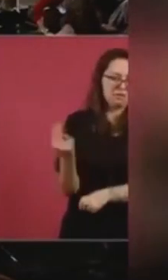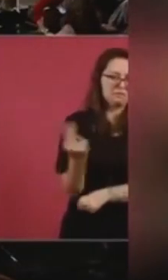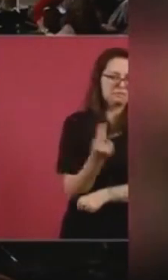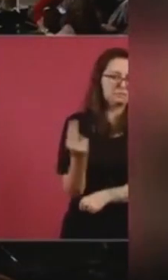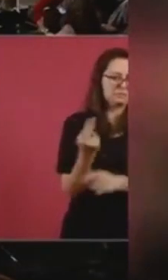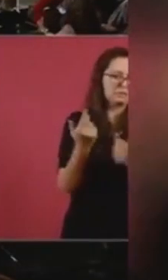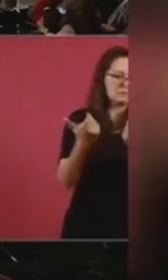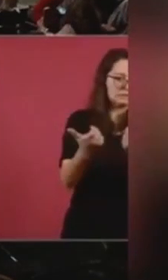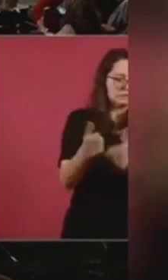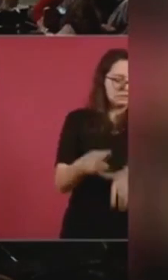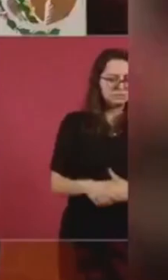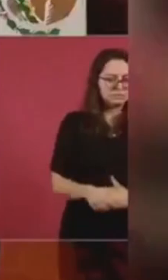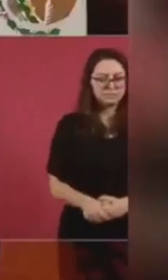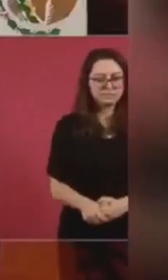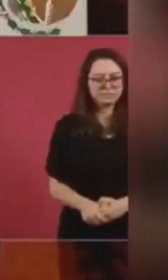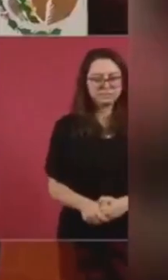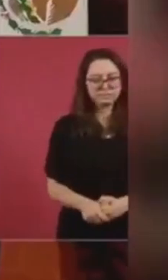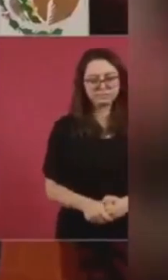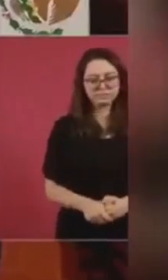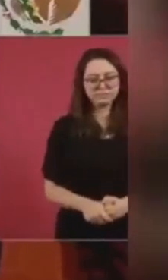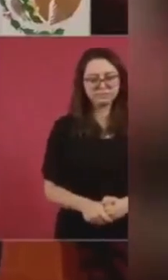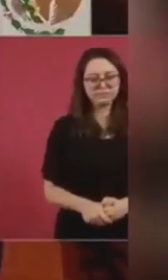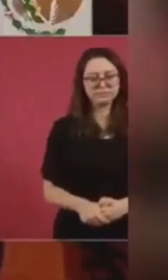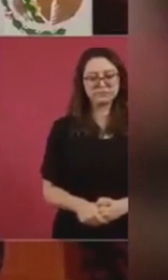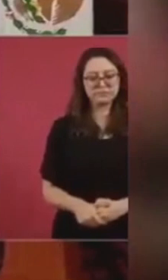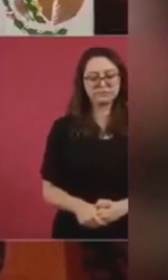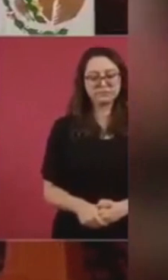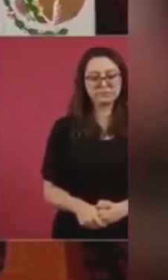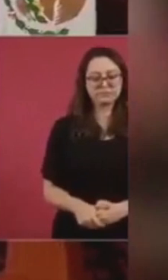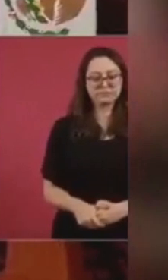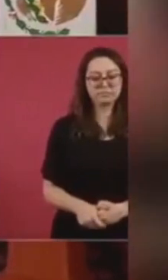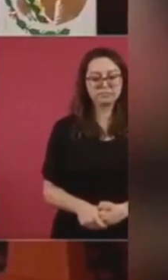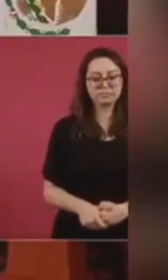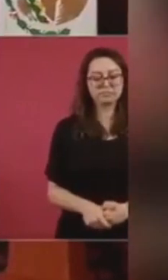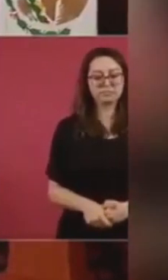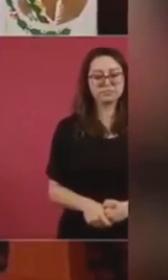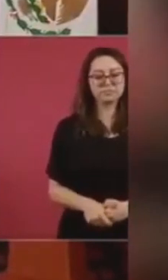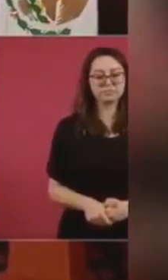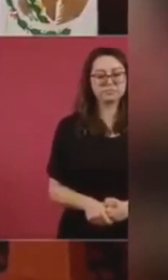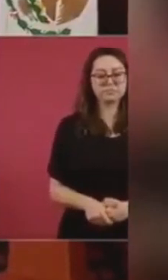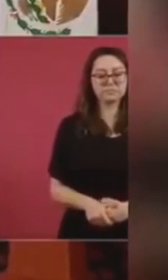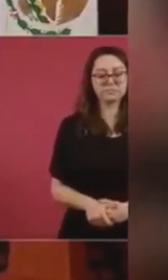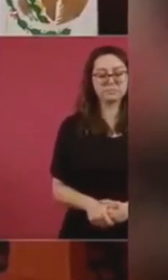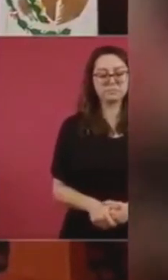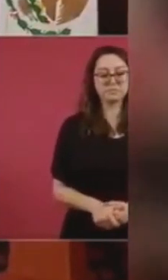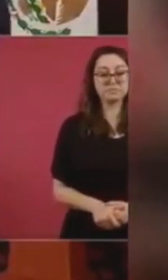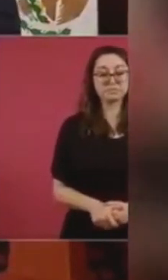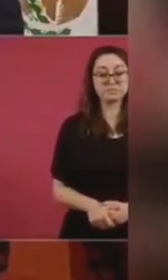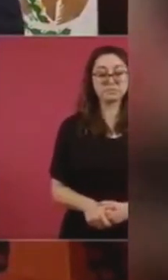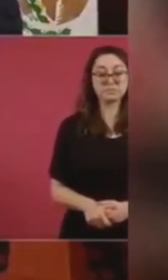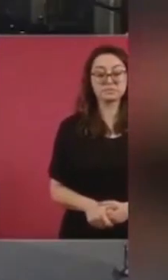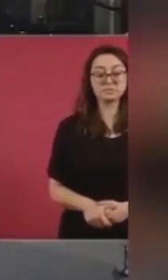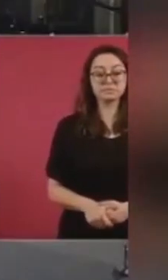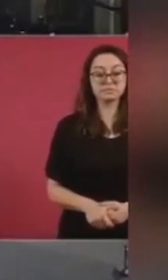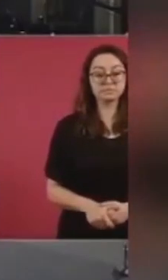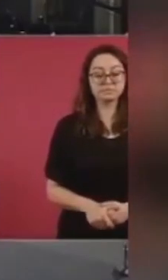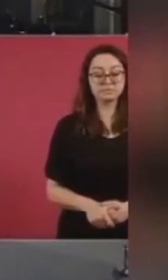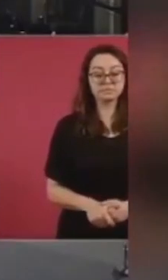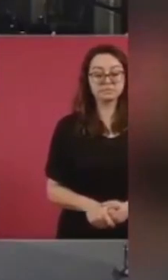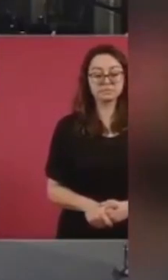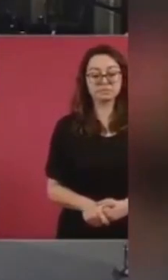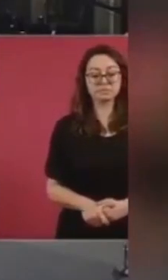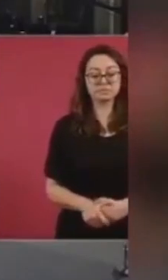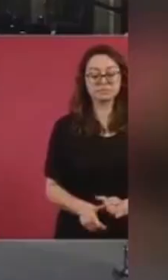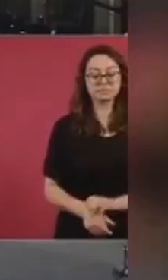a poder, porque sí. Es imposible, sí. Licenciado. Lo que habría que ver es, inclusive lo plantea Vargas Llosa en uno de sus libros de